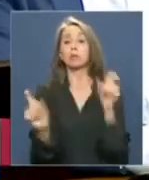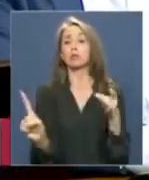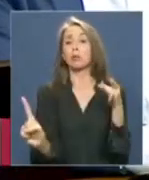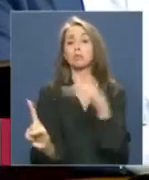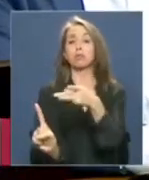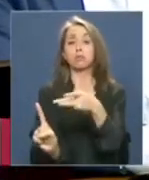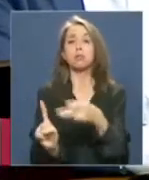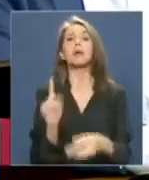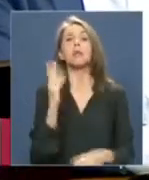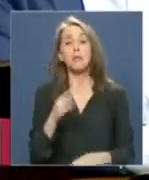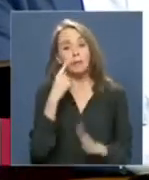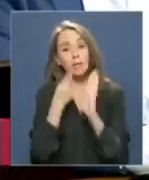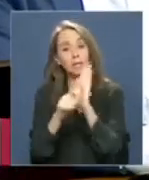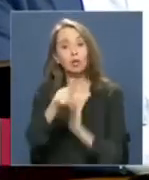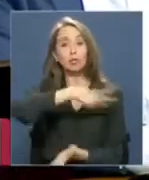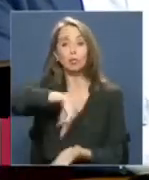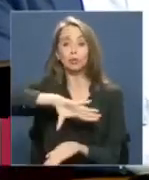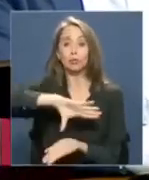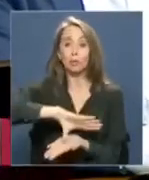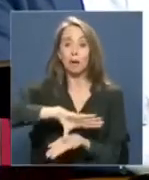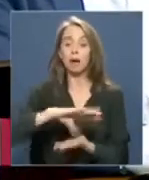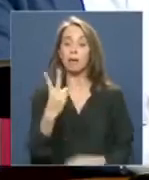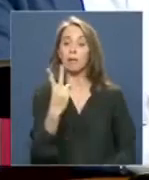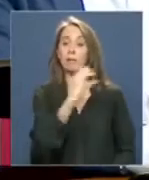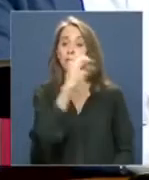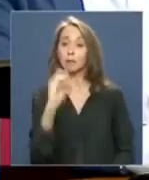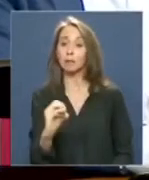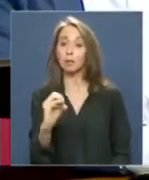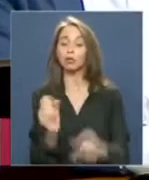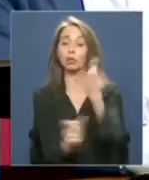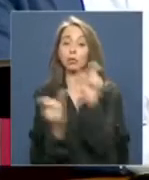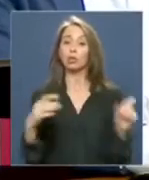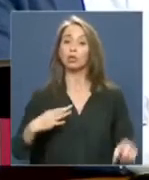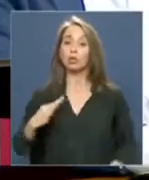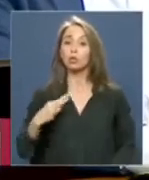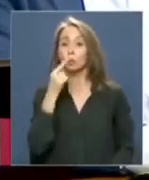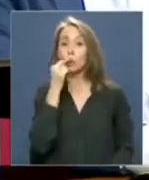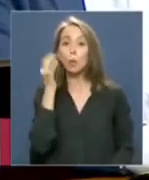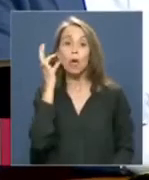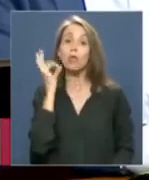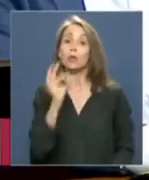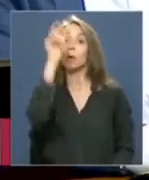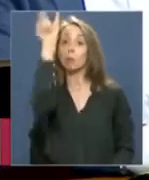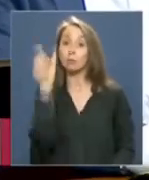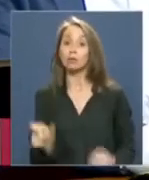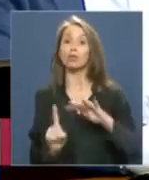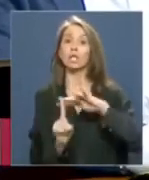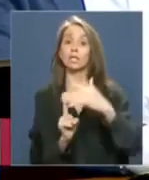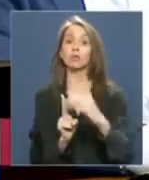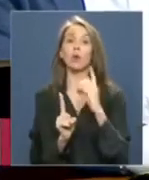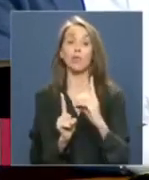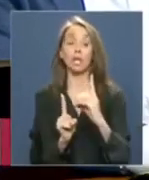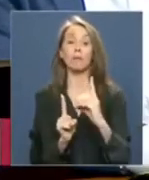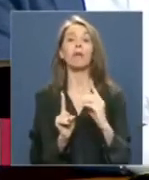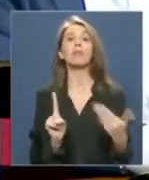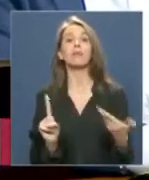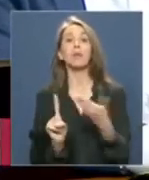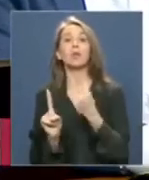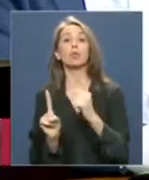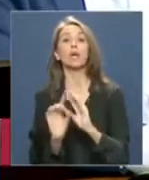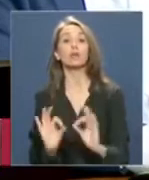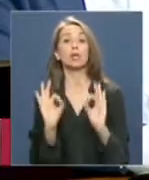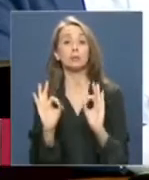Y hay que reconocer que en nuestro país el 20% de los ciudadanos y ciudadanas son personas en situación de discapacidad que merecen un tratamiento